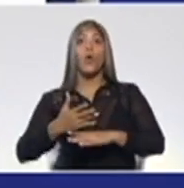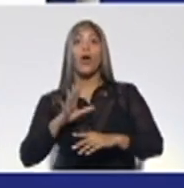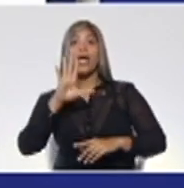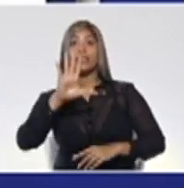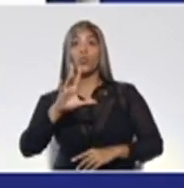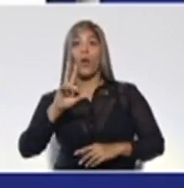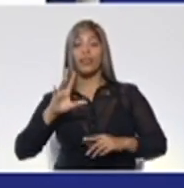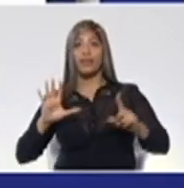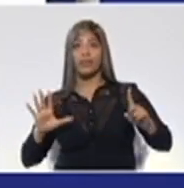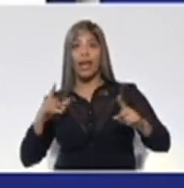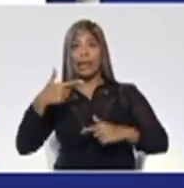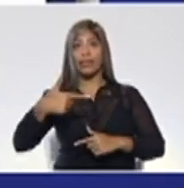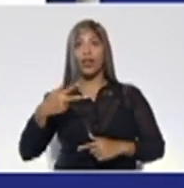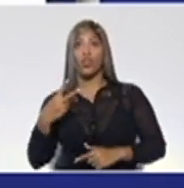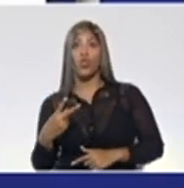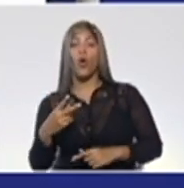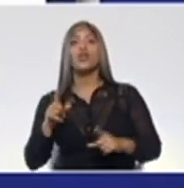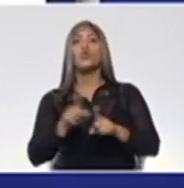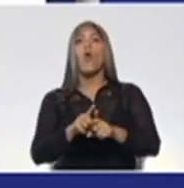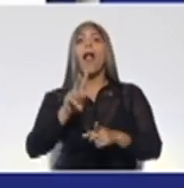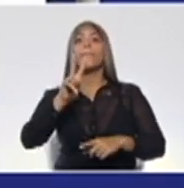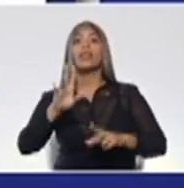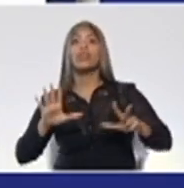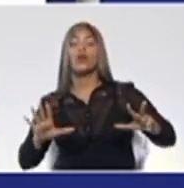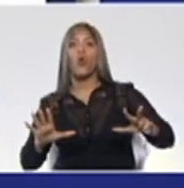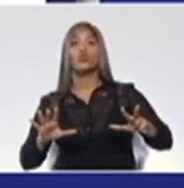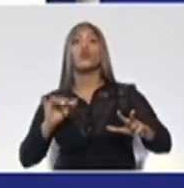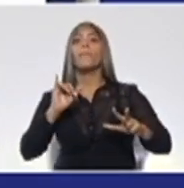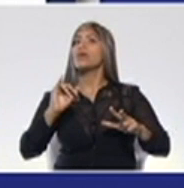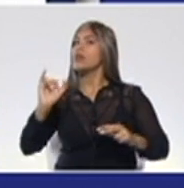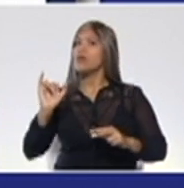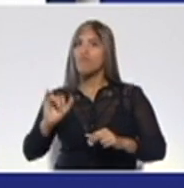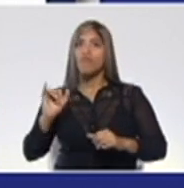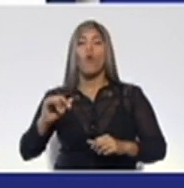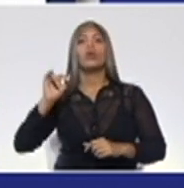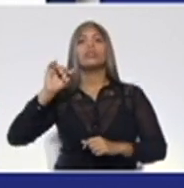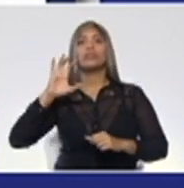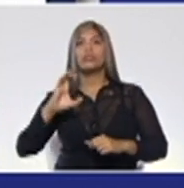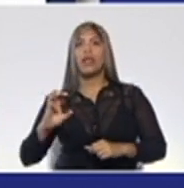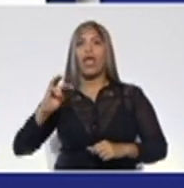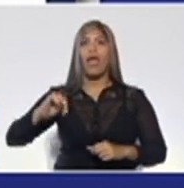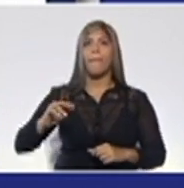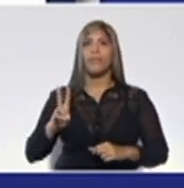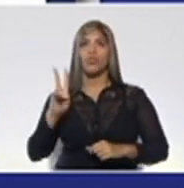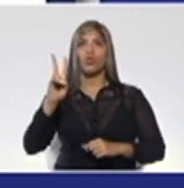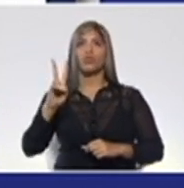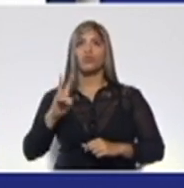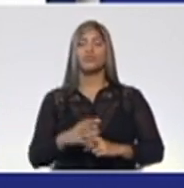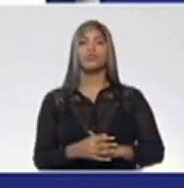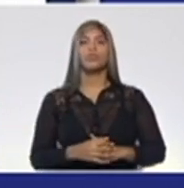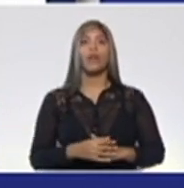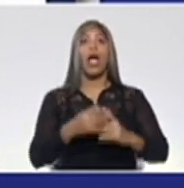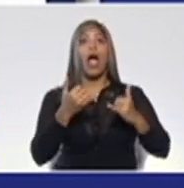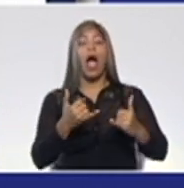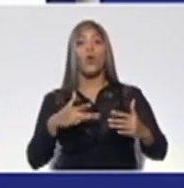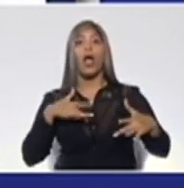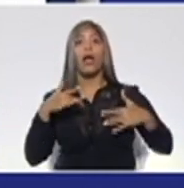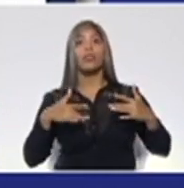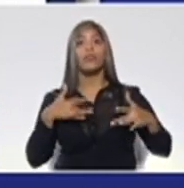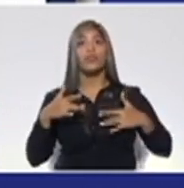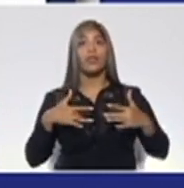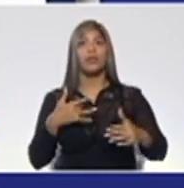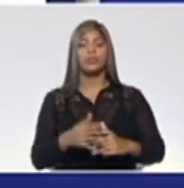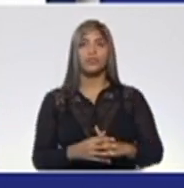2 da 28 y sigue prevaleciendo el centímetro cuadrado. Pasemos a las